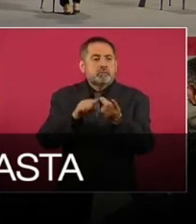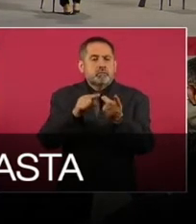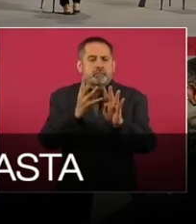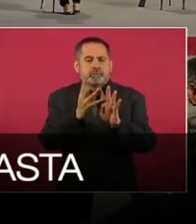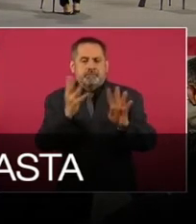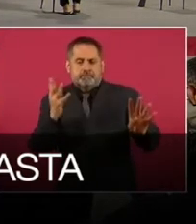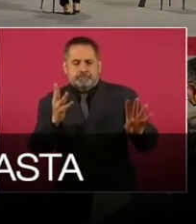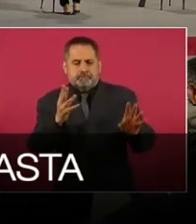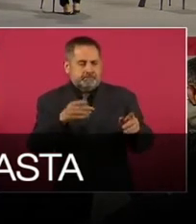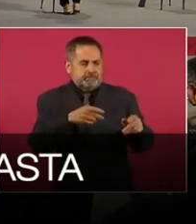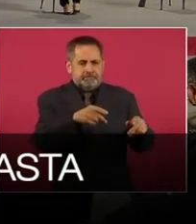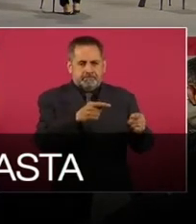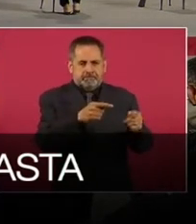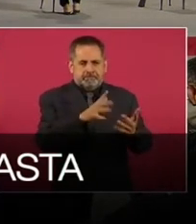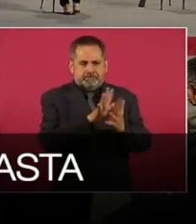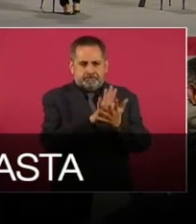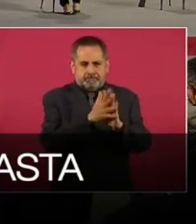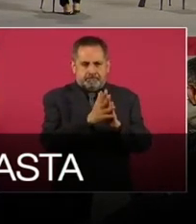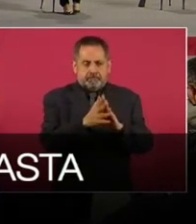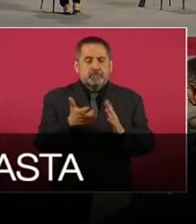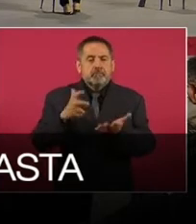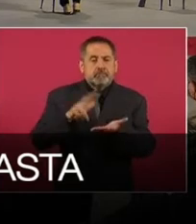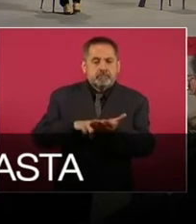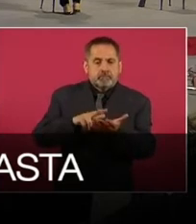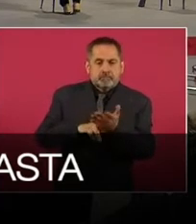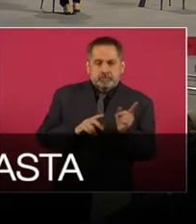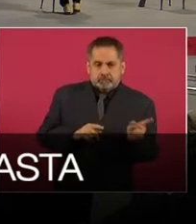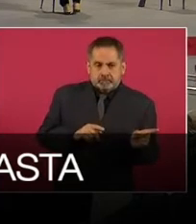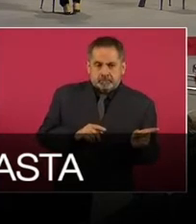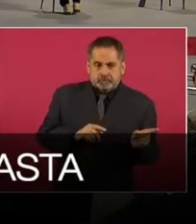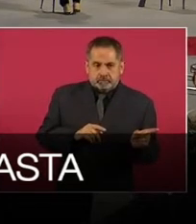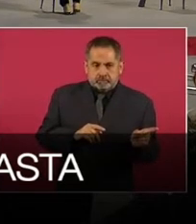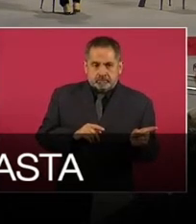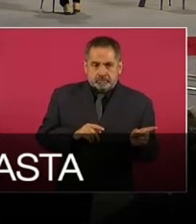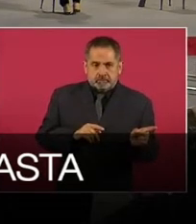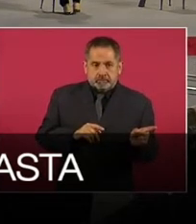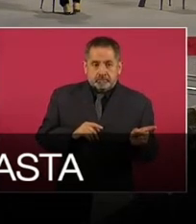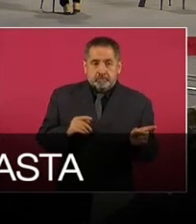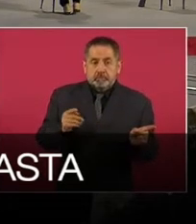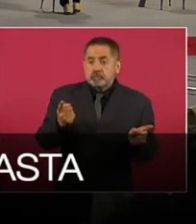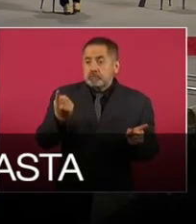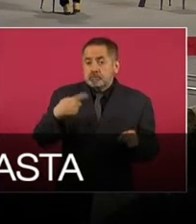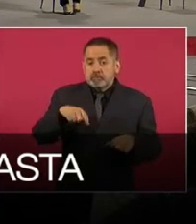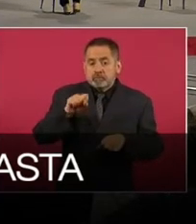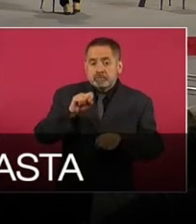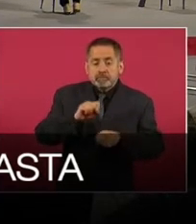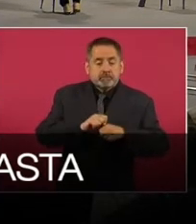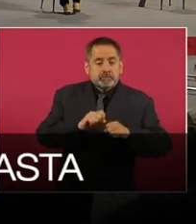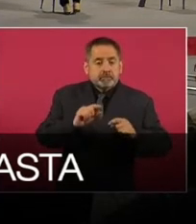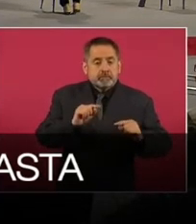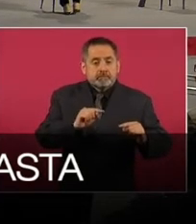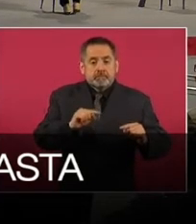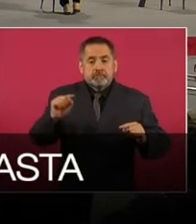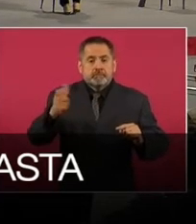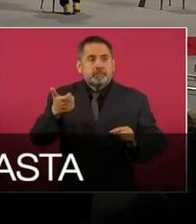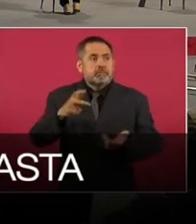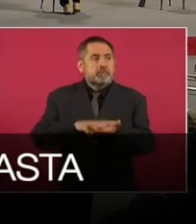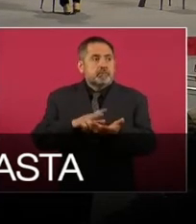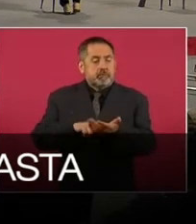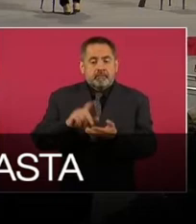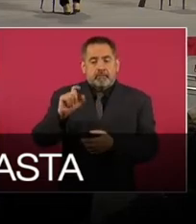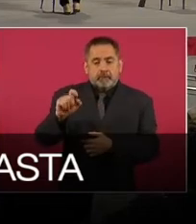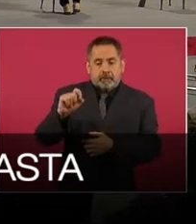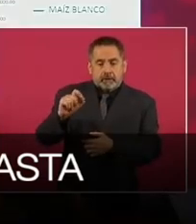los 24 productos de la canasta básica no suban de precio en los próximos días, aseguró.